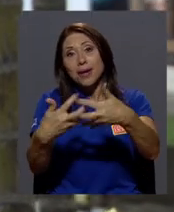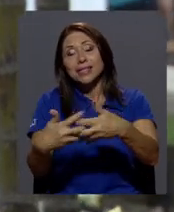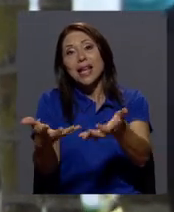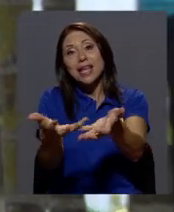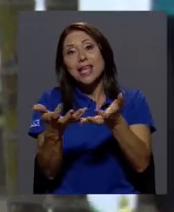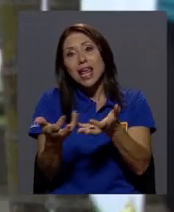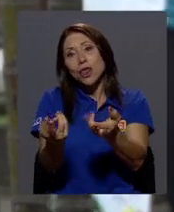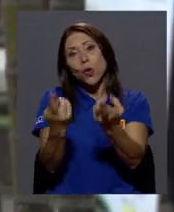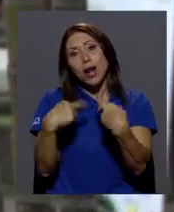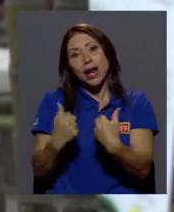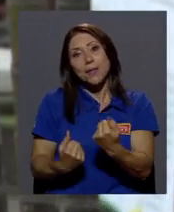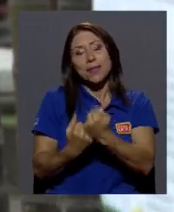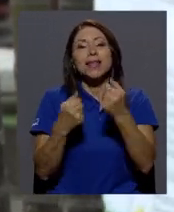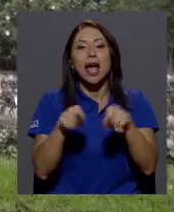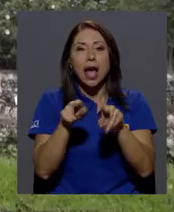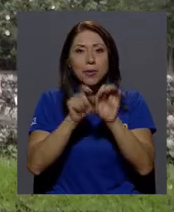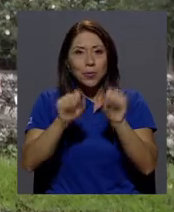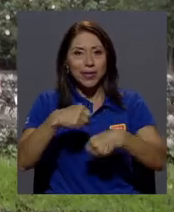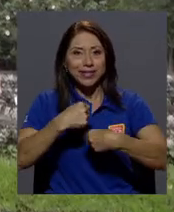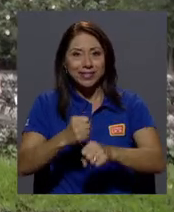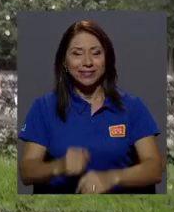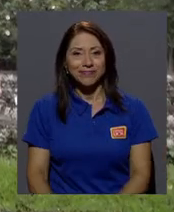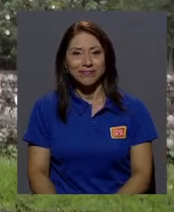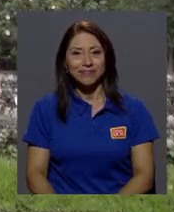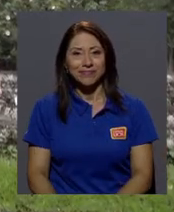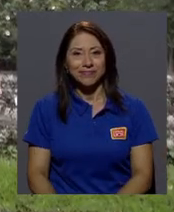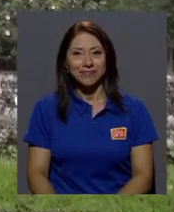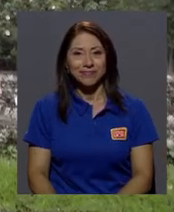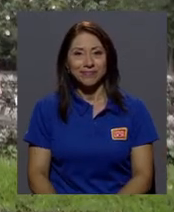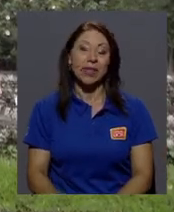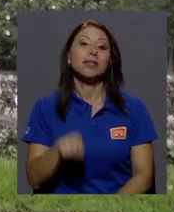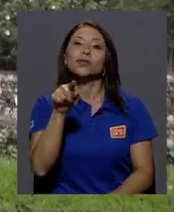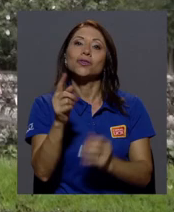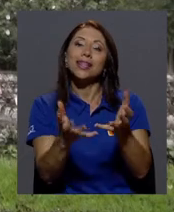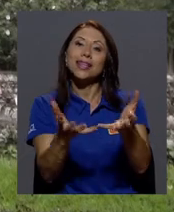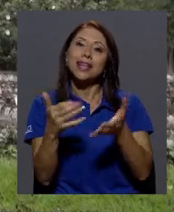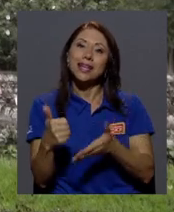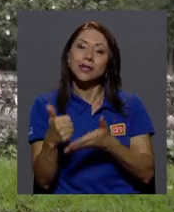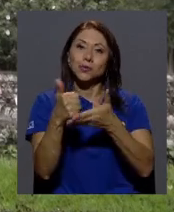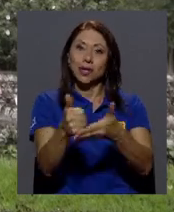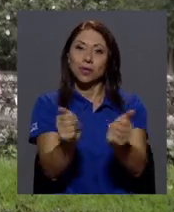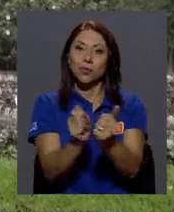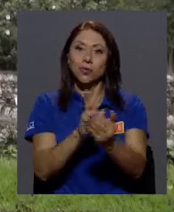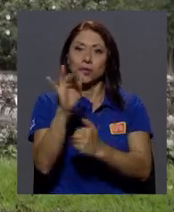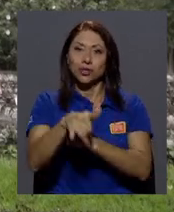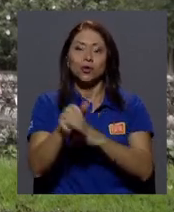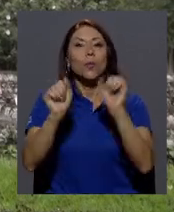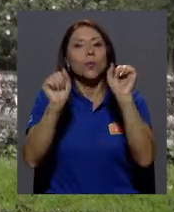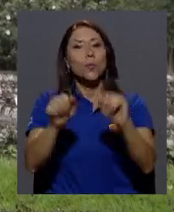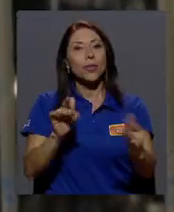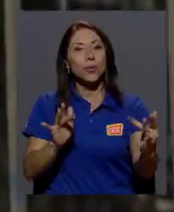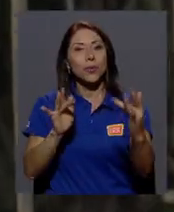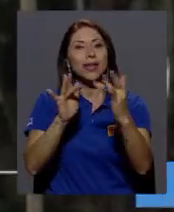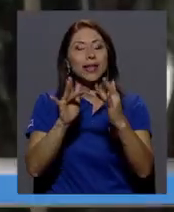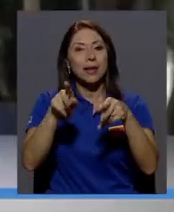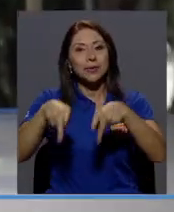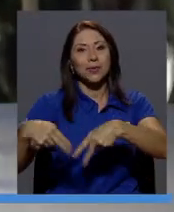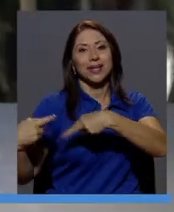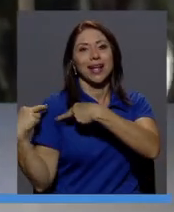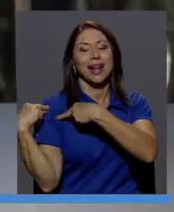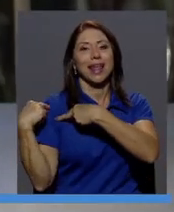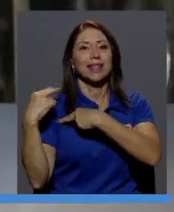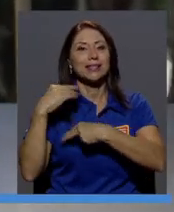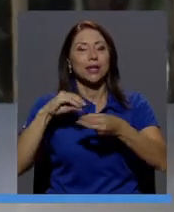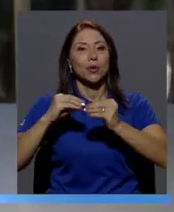donar algún tipo de patrocinio, también lo puede hacer. Si usted desea ayudar con este proyecto, puede contactar a los encargados